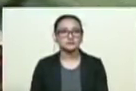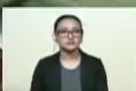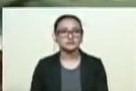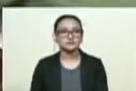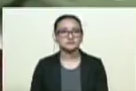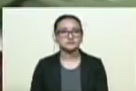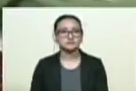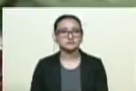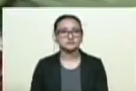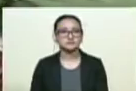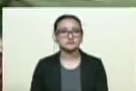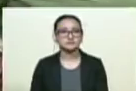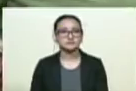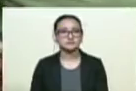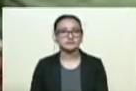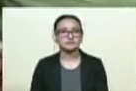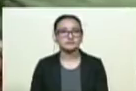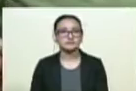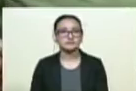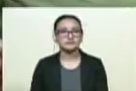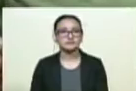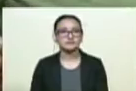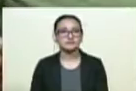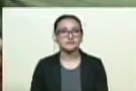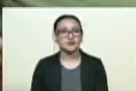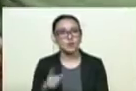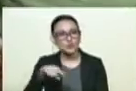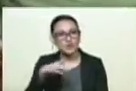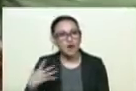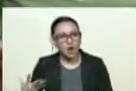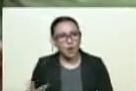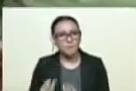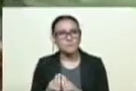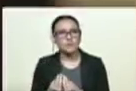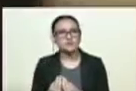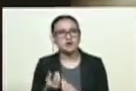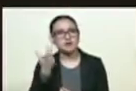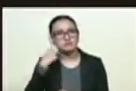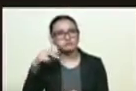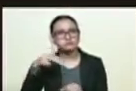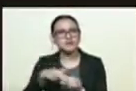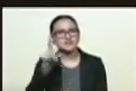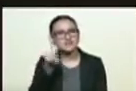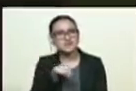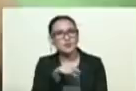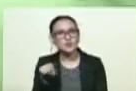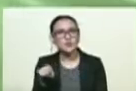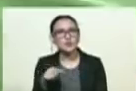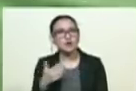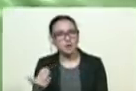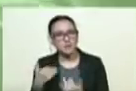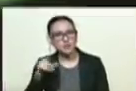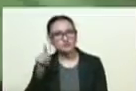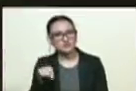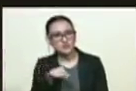así. ¿Ustedes me van a acompañar en las granjas de criptomonedas? ¿Cuento con